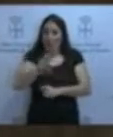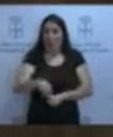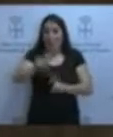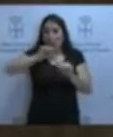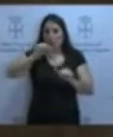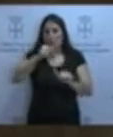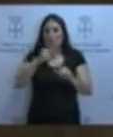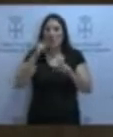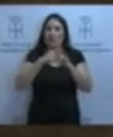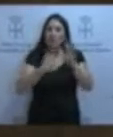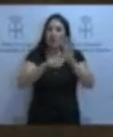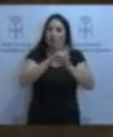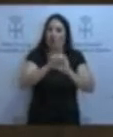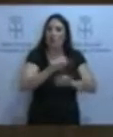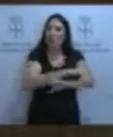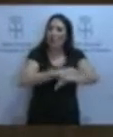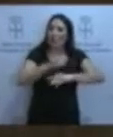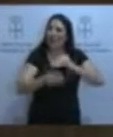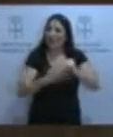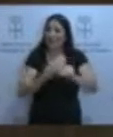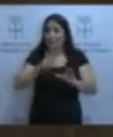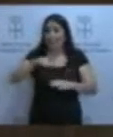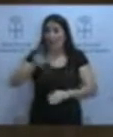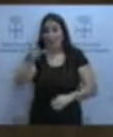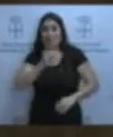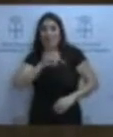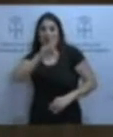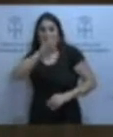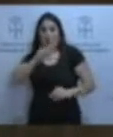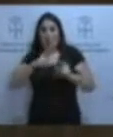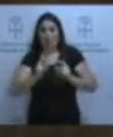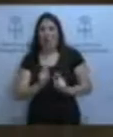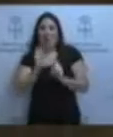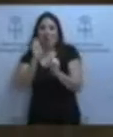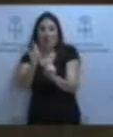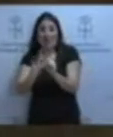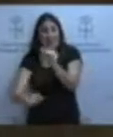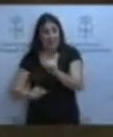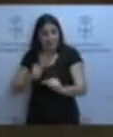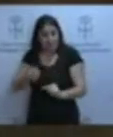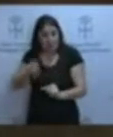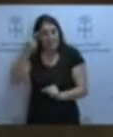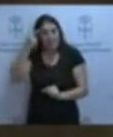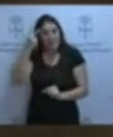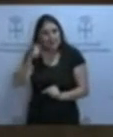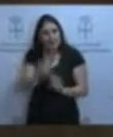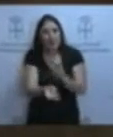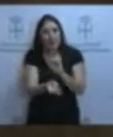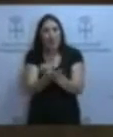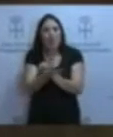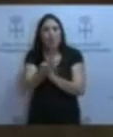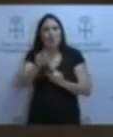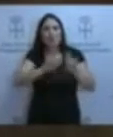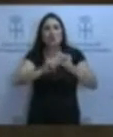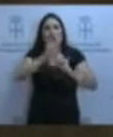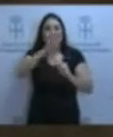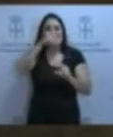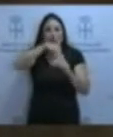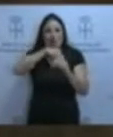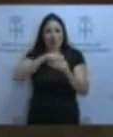¿Cómo actuó el Gobierno? Dándoles la medalla de oro a Asturias. Posteriormente hemos sabido que aparecían 4 sociedades suyas en los papeles de